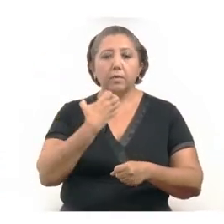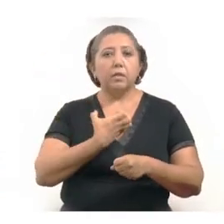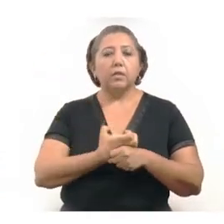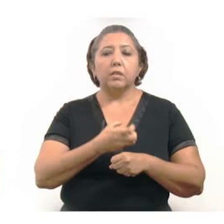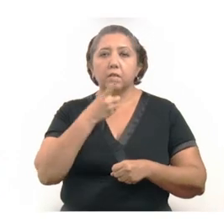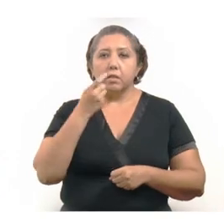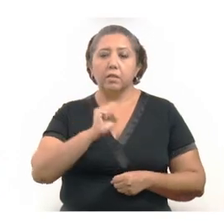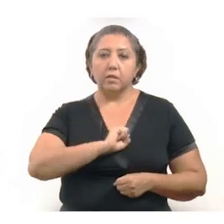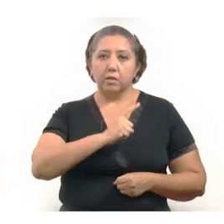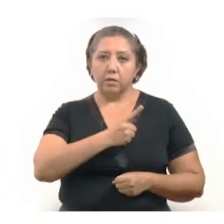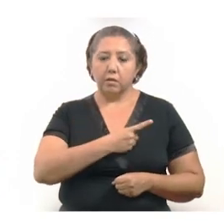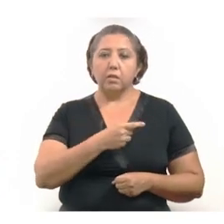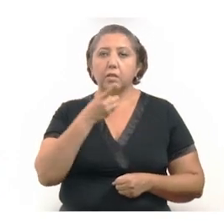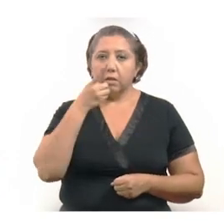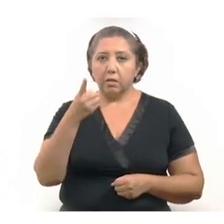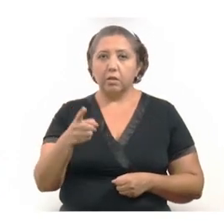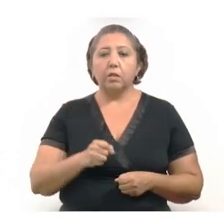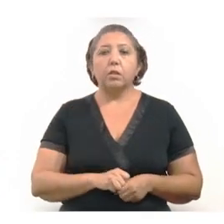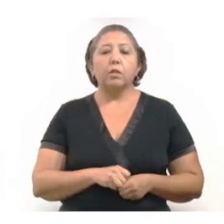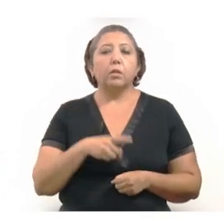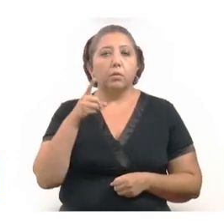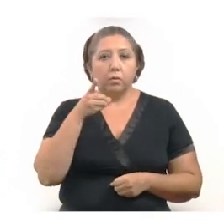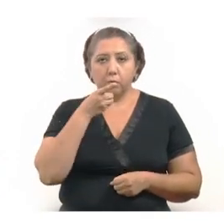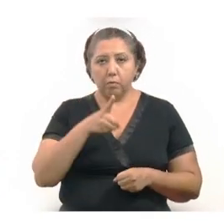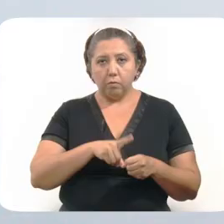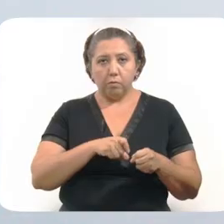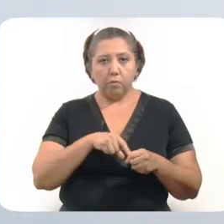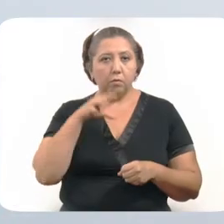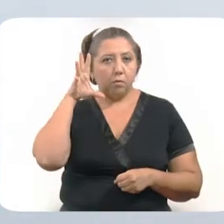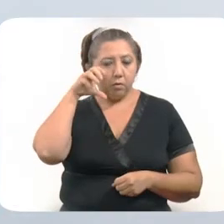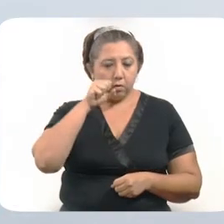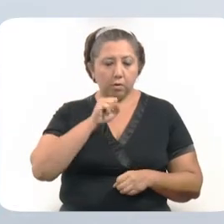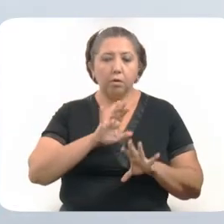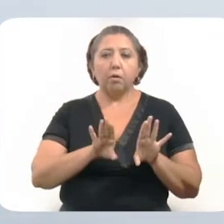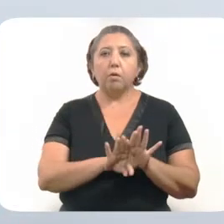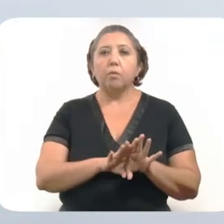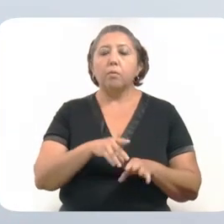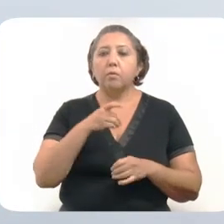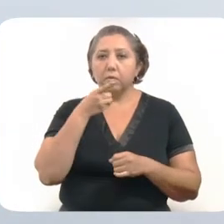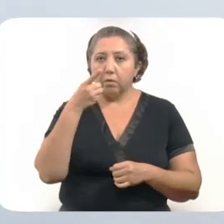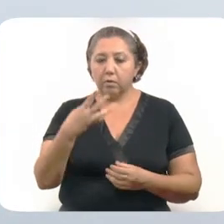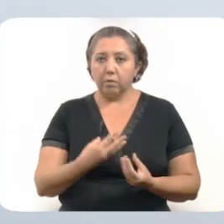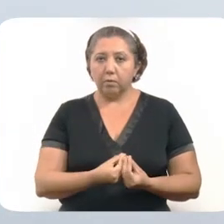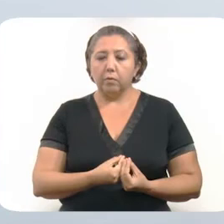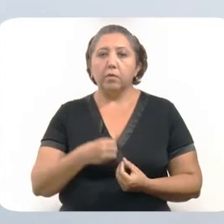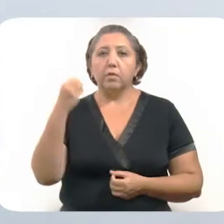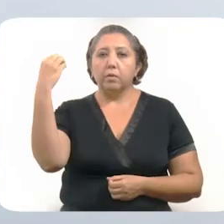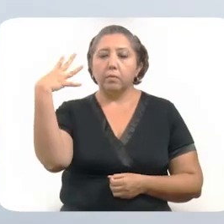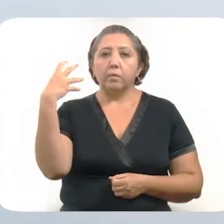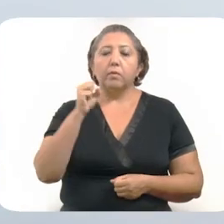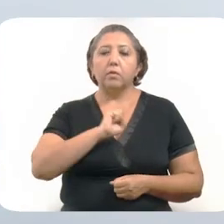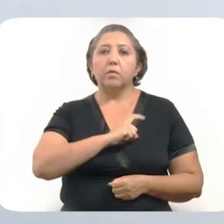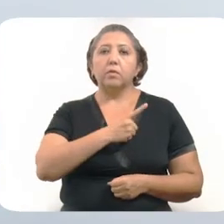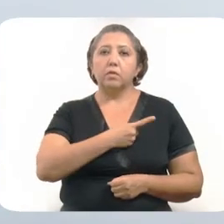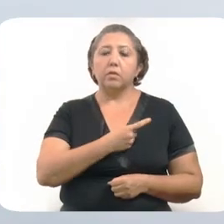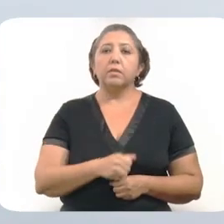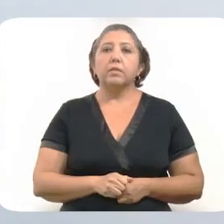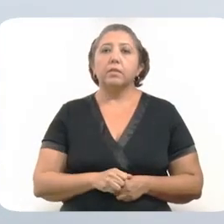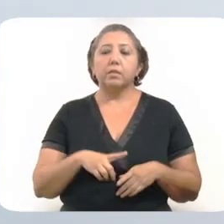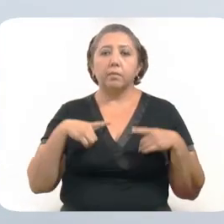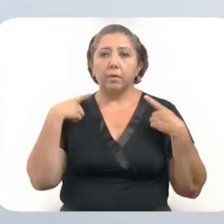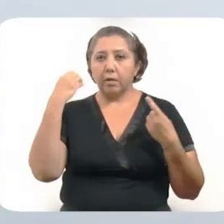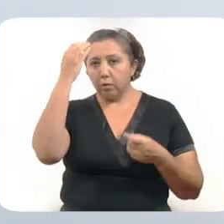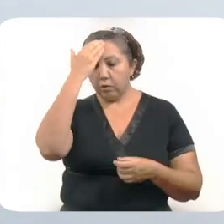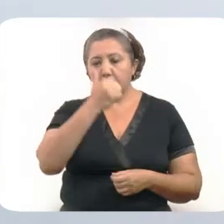de salud marcan color naranja. Como hemos informado, el semáforo estatal de salud se va a dar a